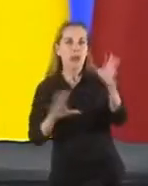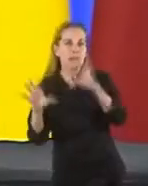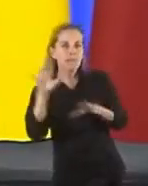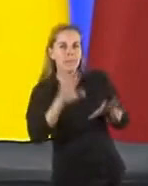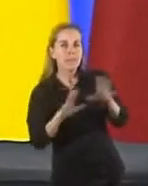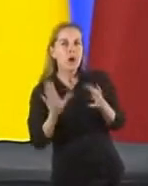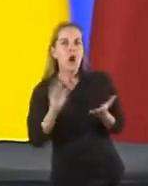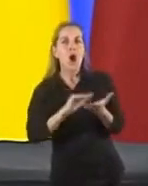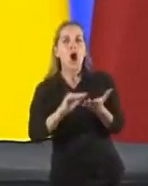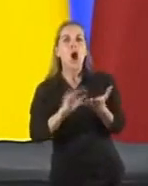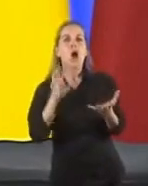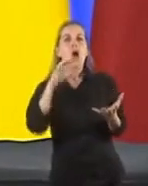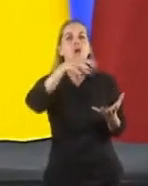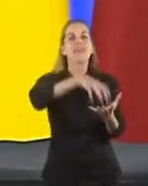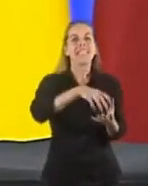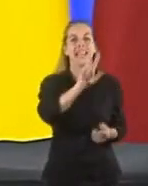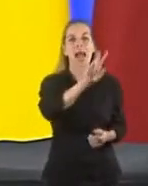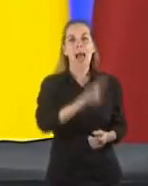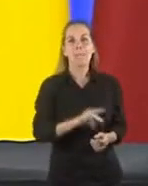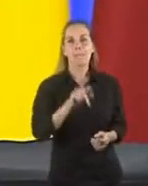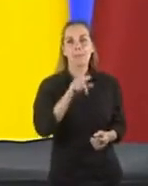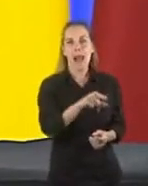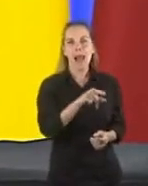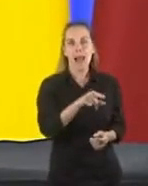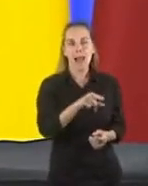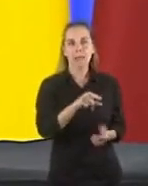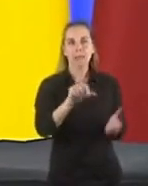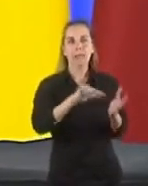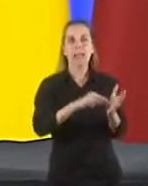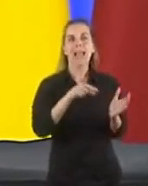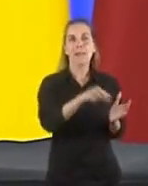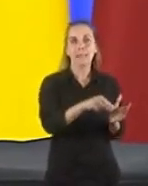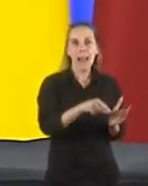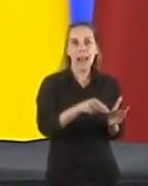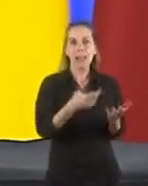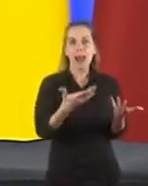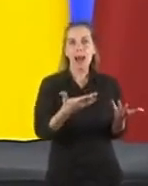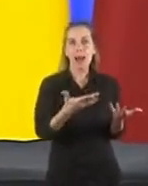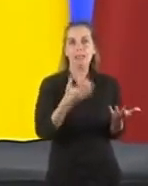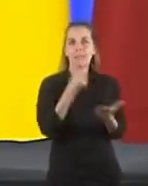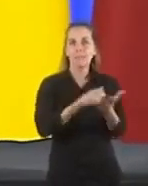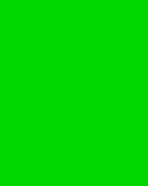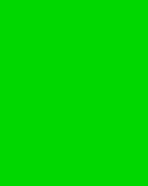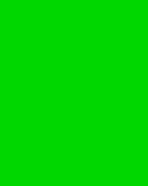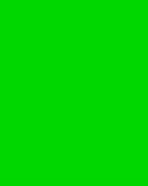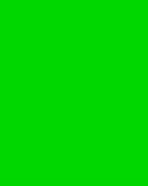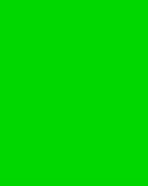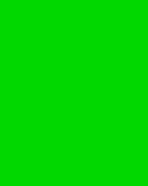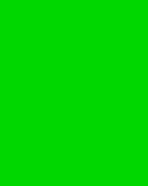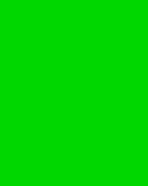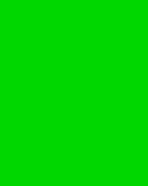y trabajar en pro de garantizar la plena vigencia de los derechos humanos en Venezuela.